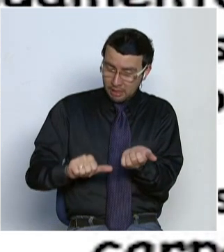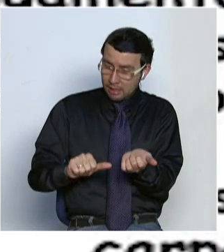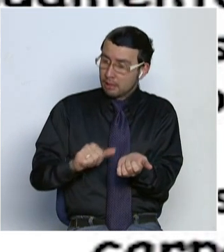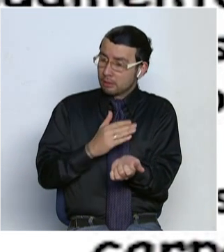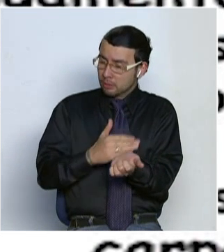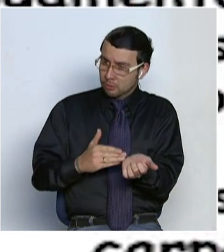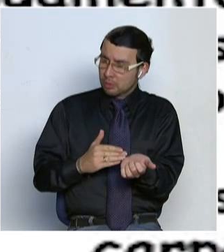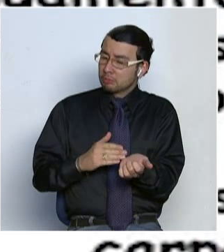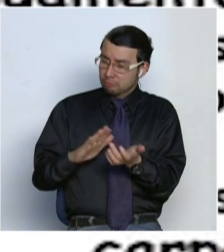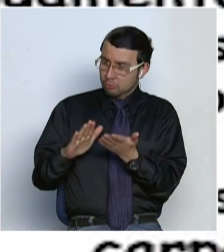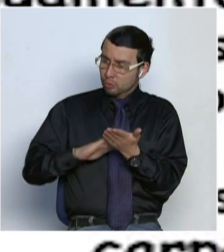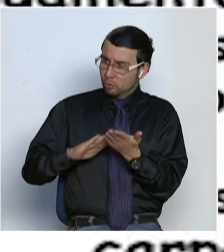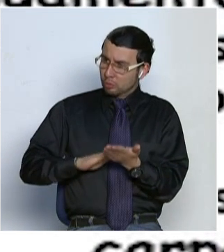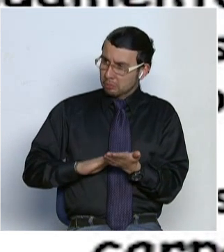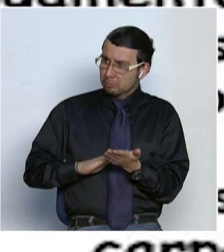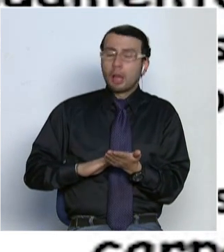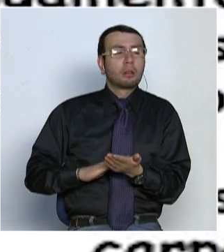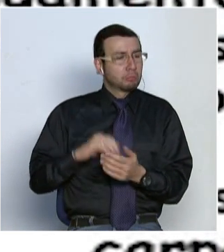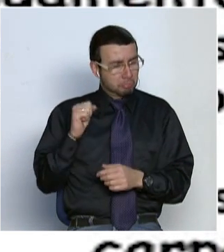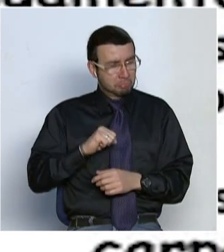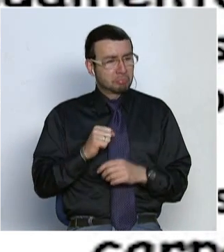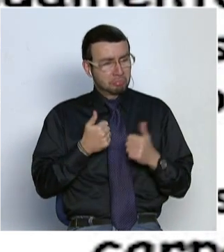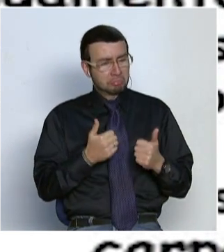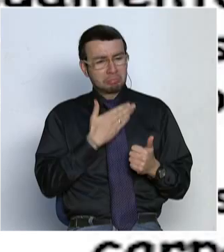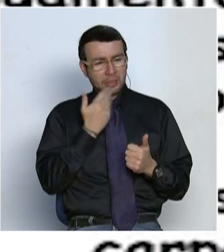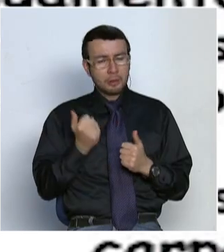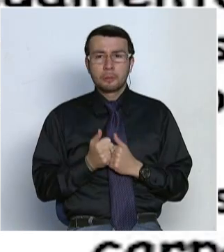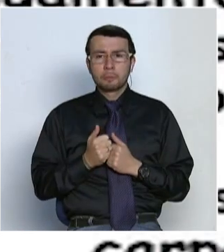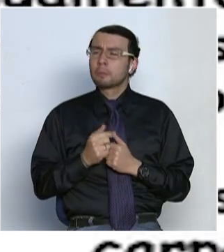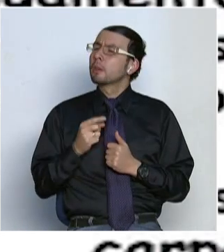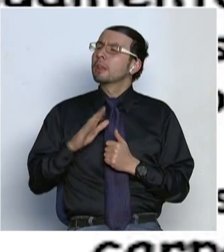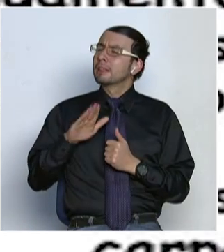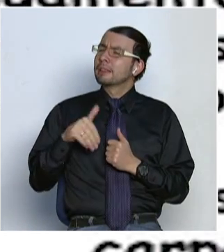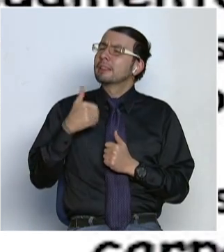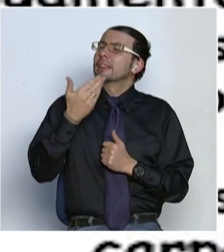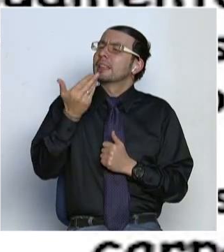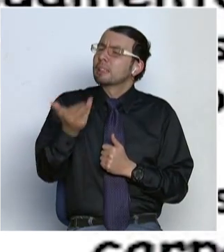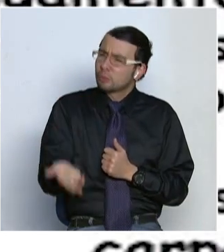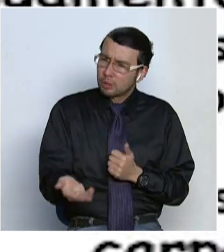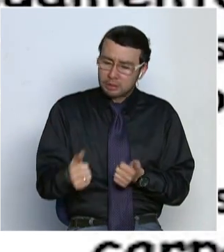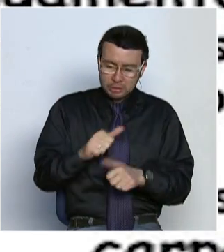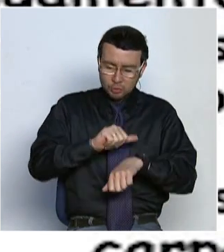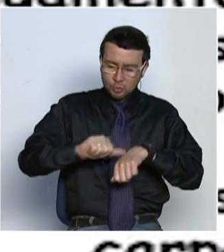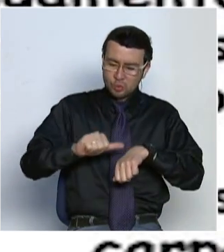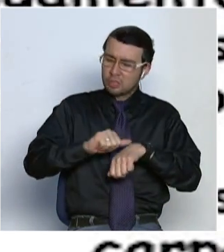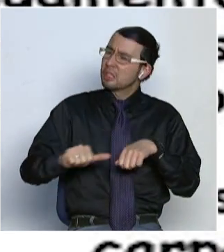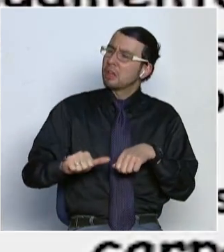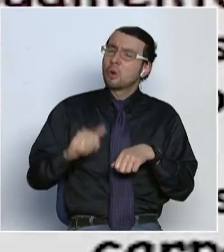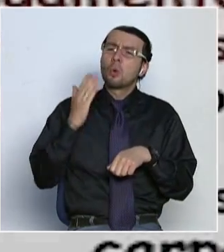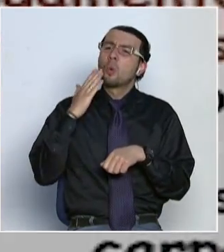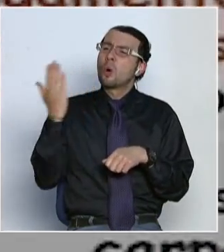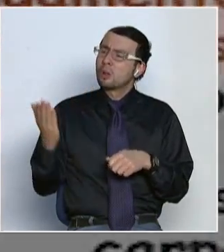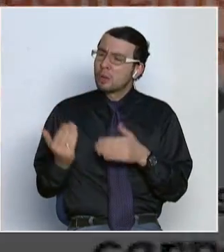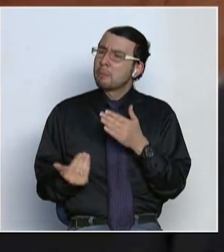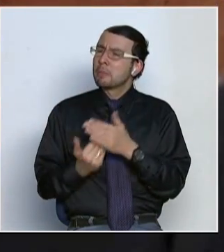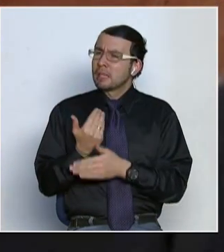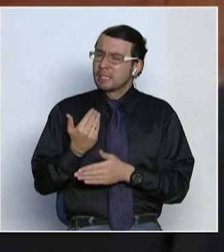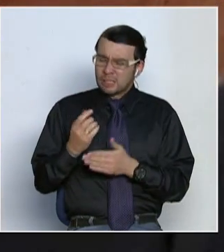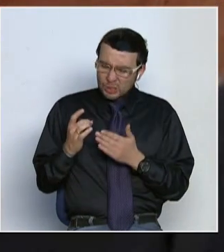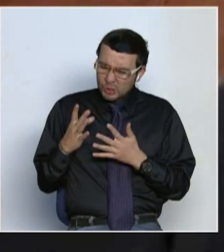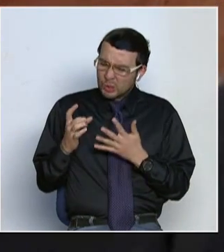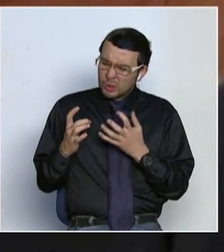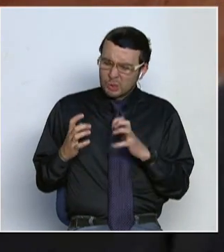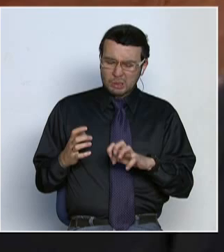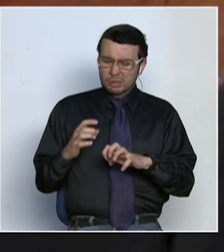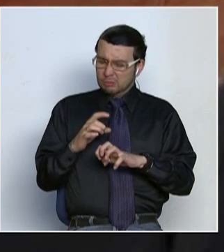señor. ¿Y al cuánto tiempo después de la cirugía usted empieza a referir este otro tipo de dolor? Ya por ahí